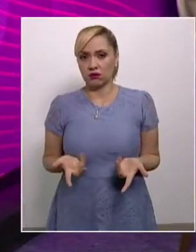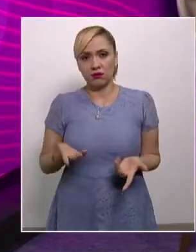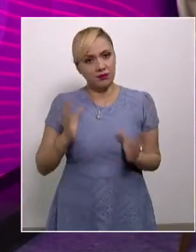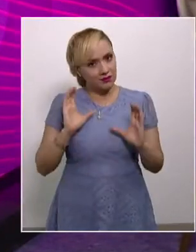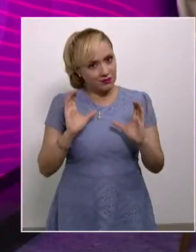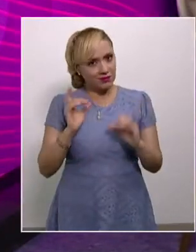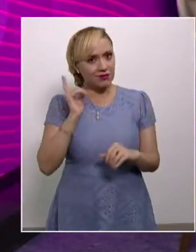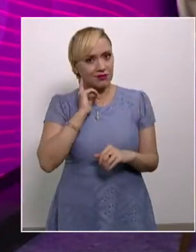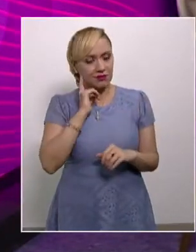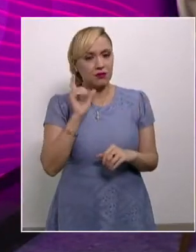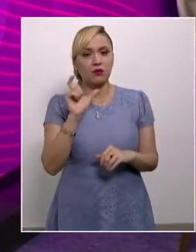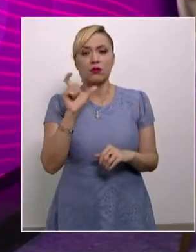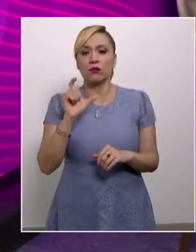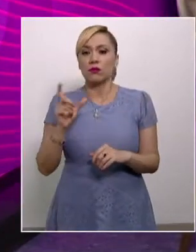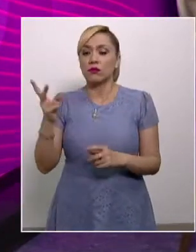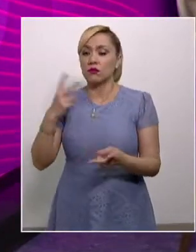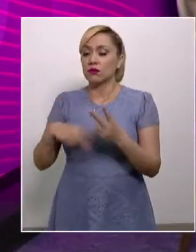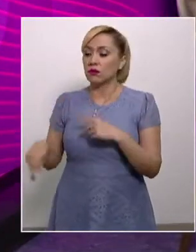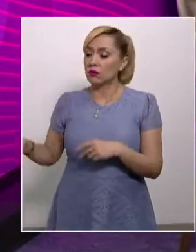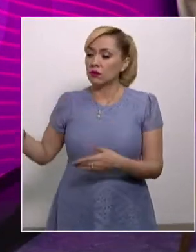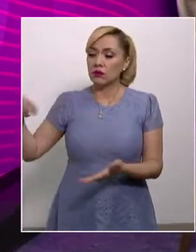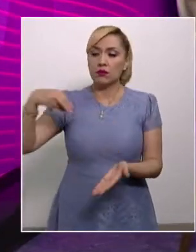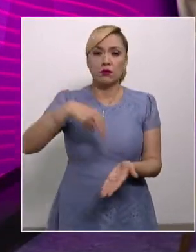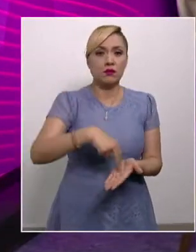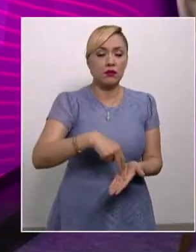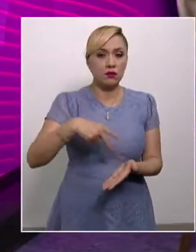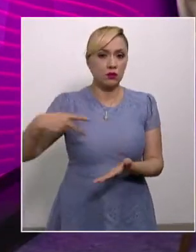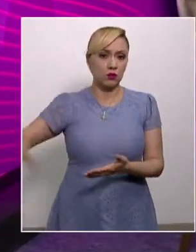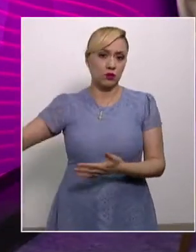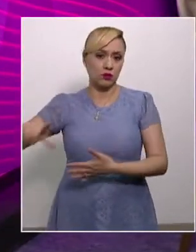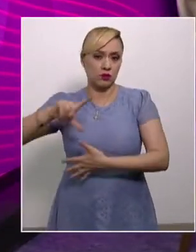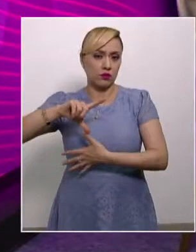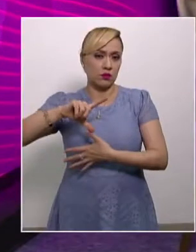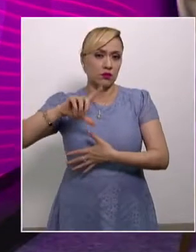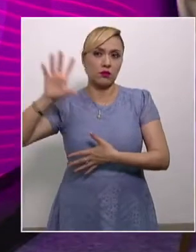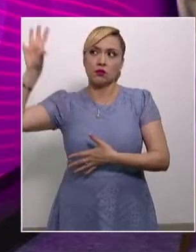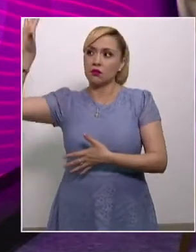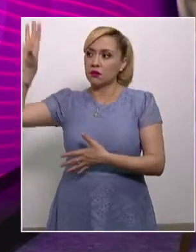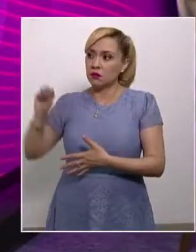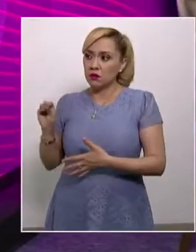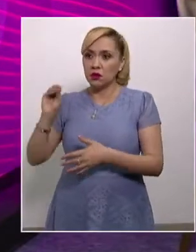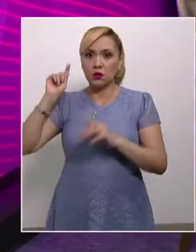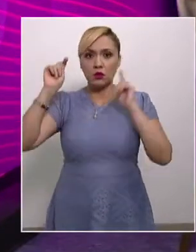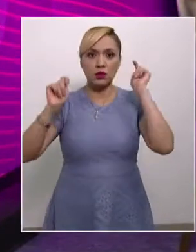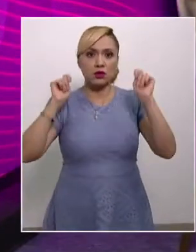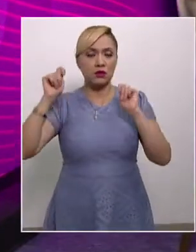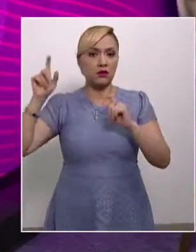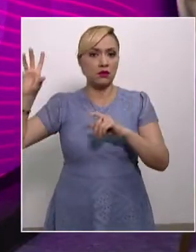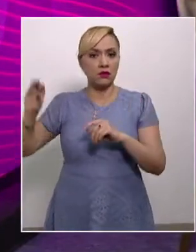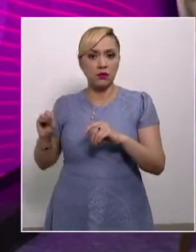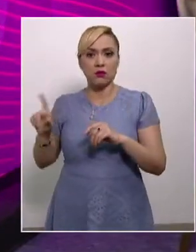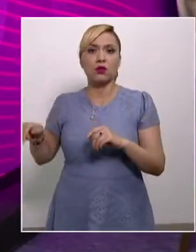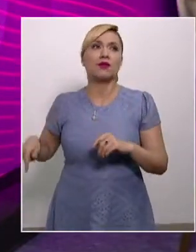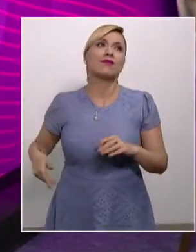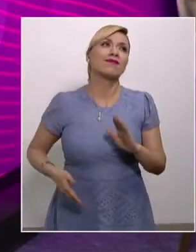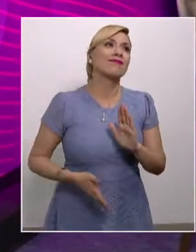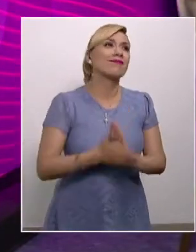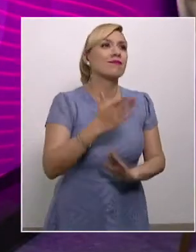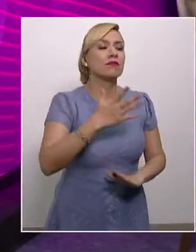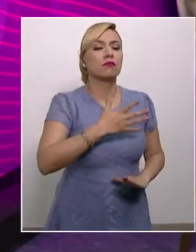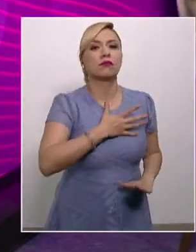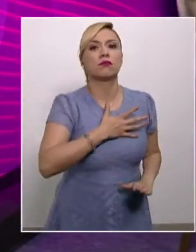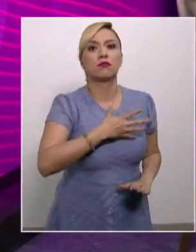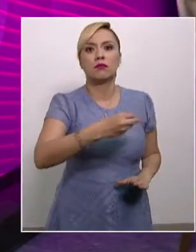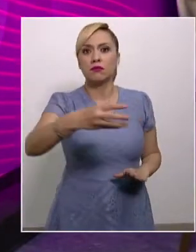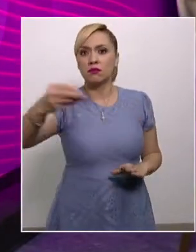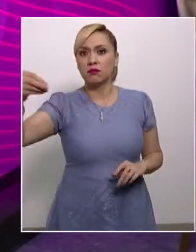día que llegue el primer centroamericano con varicela, a lo mejor contagiado por un turista que llegó a su pueblo y él decidió migrar, se